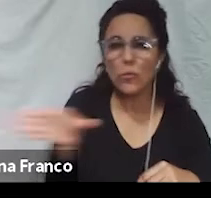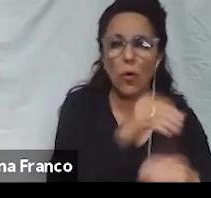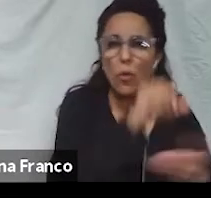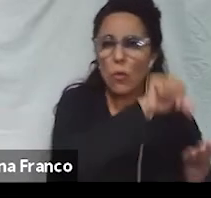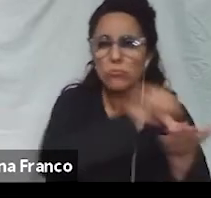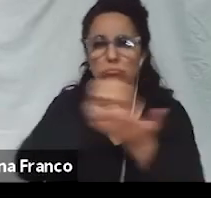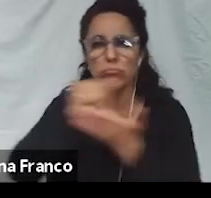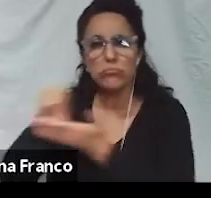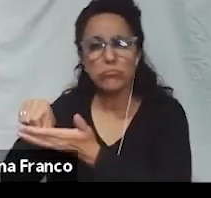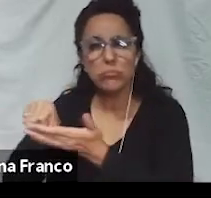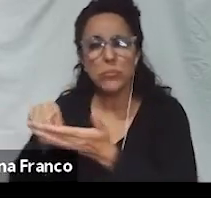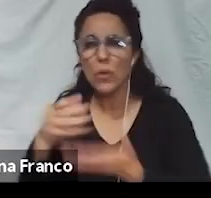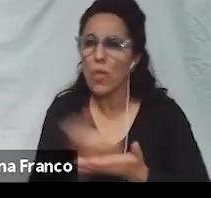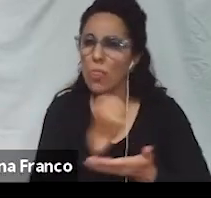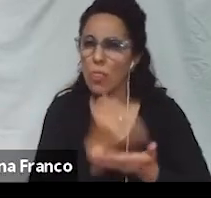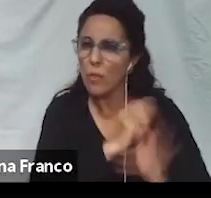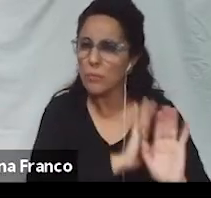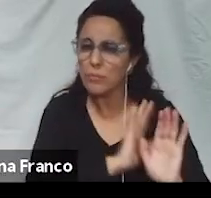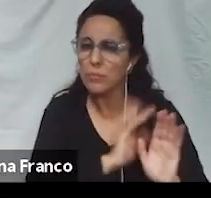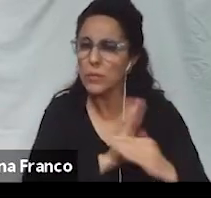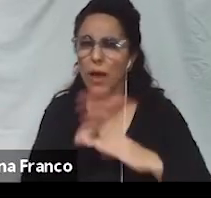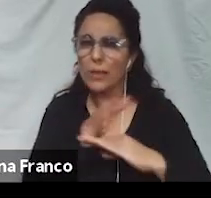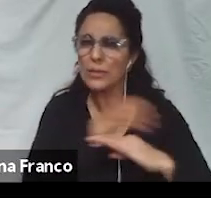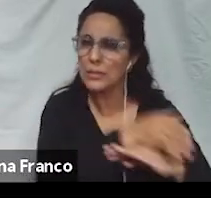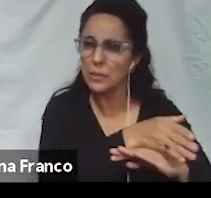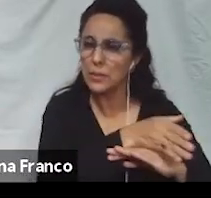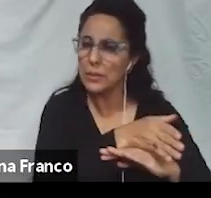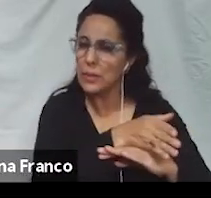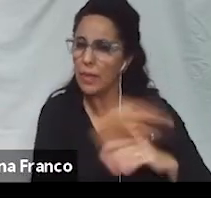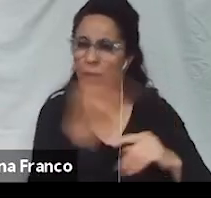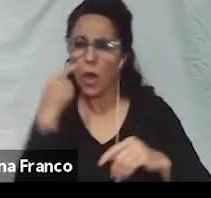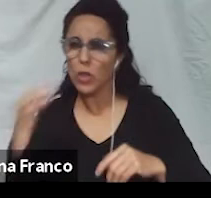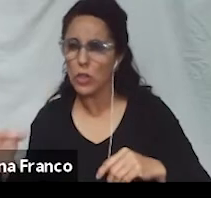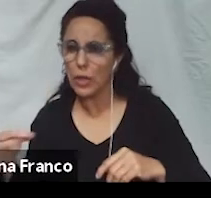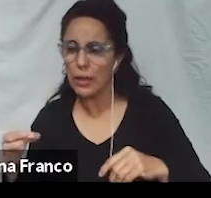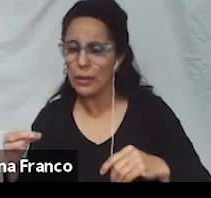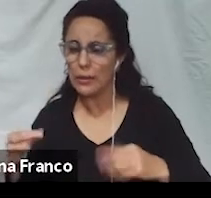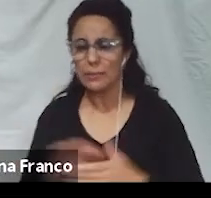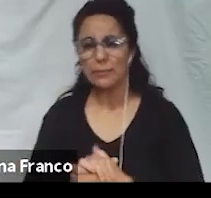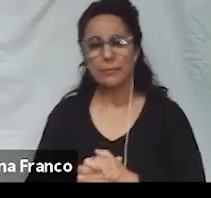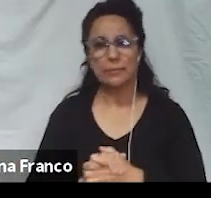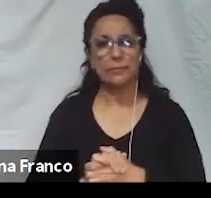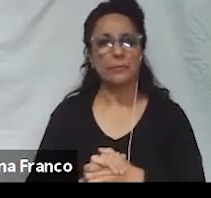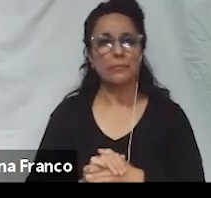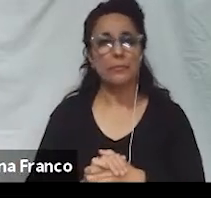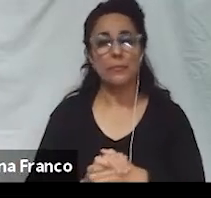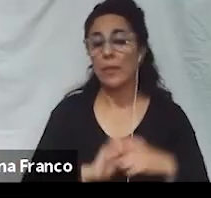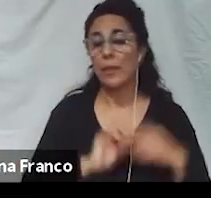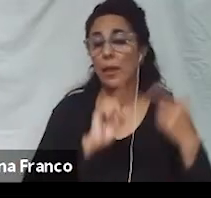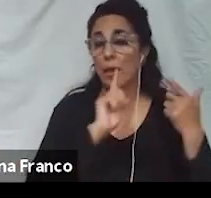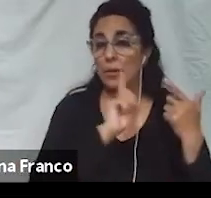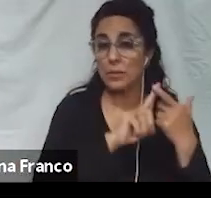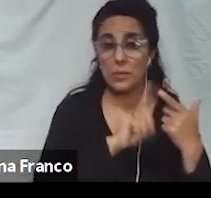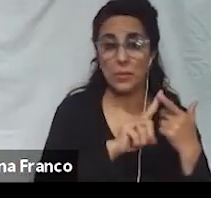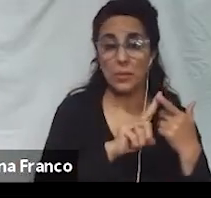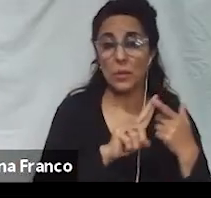todo el sitio, digamos, todos los subdominios, dominios y eso que pueda tener el sitio web. Luego el